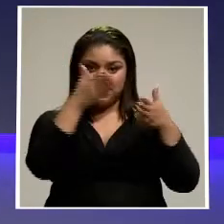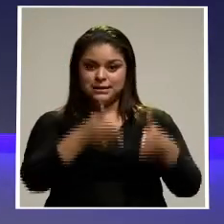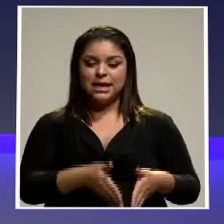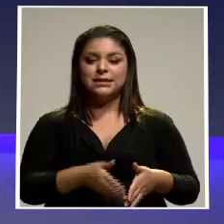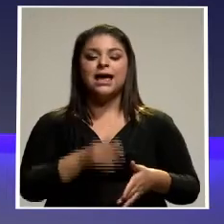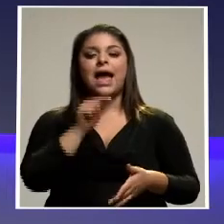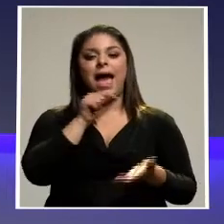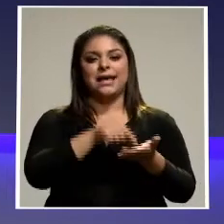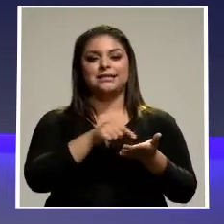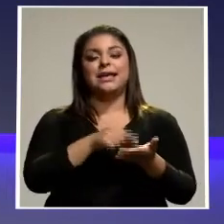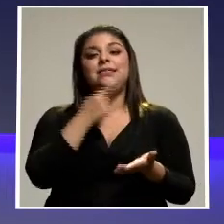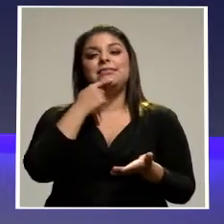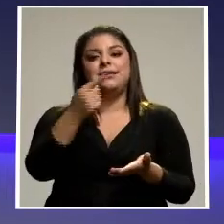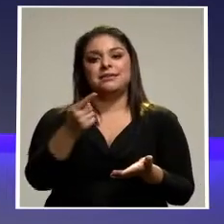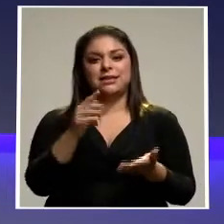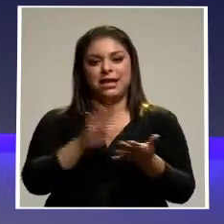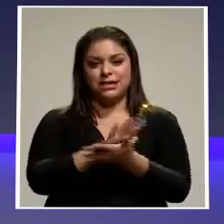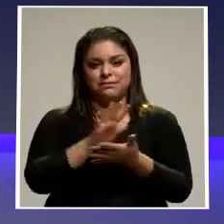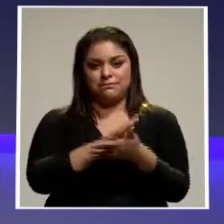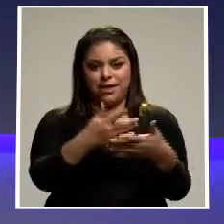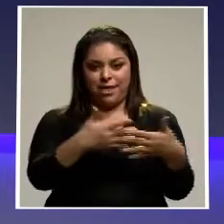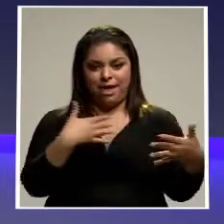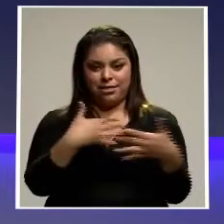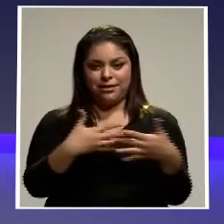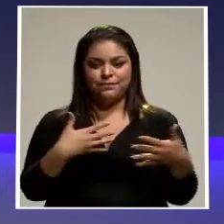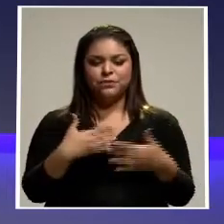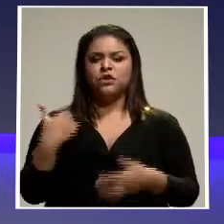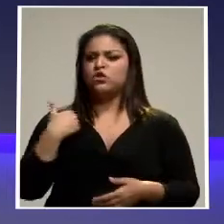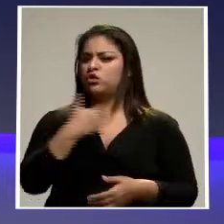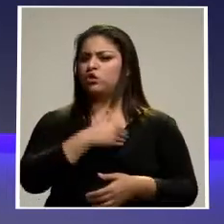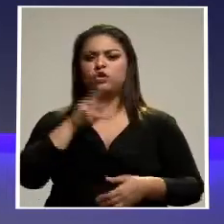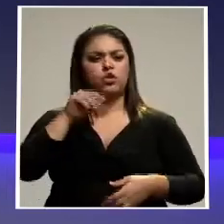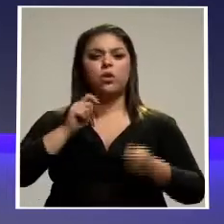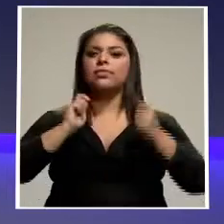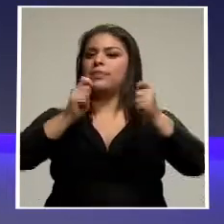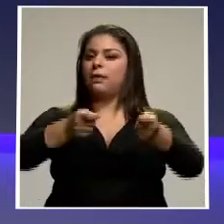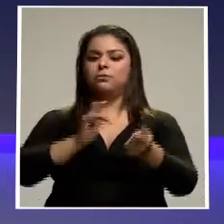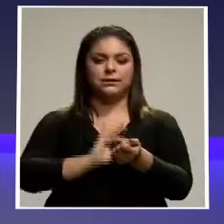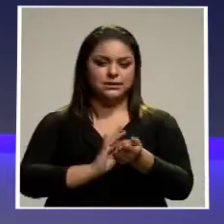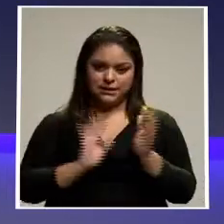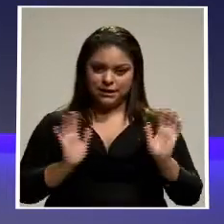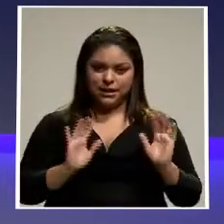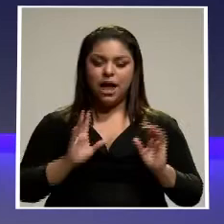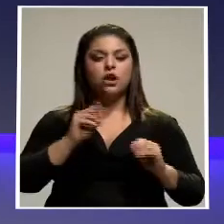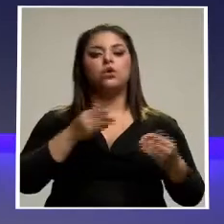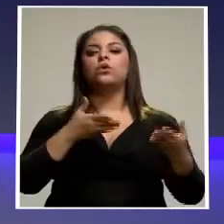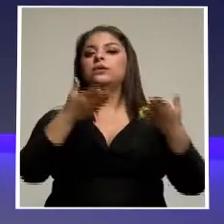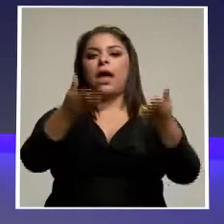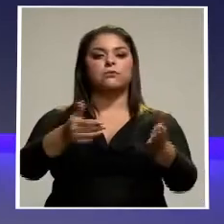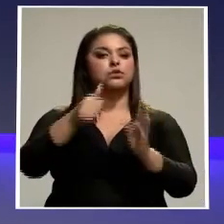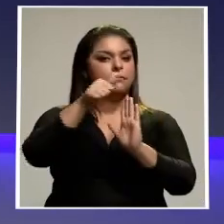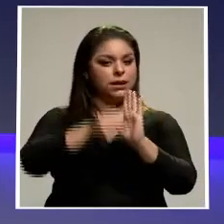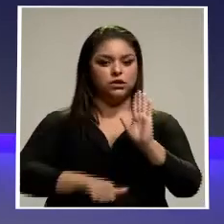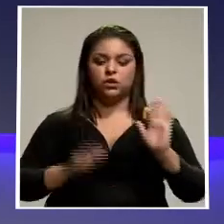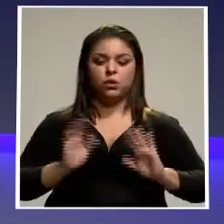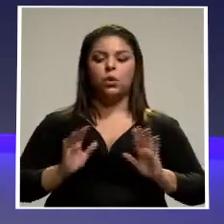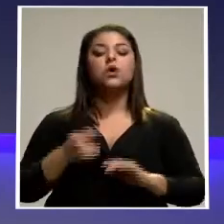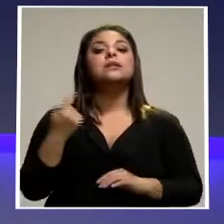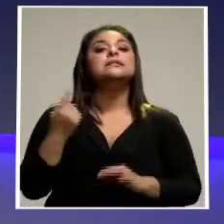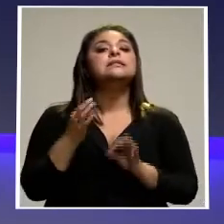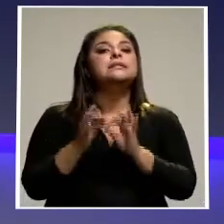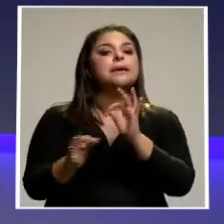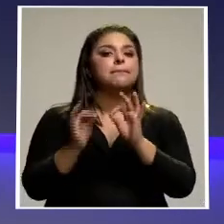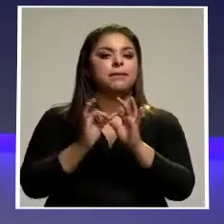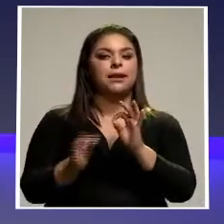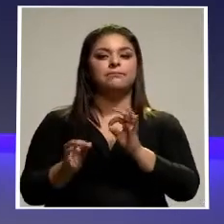en el expediente. Es decir, nosotros no recetamos medicinas, nosotros no recetamos operaciones, simplemente